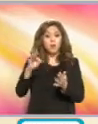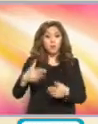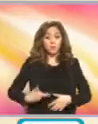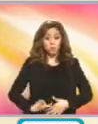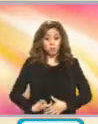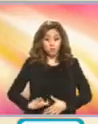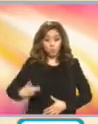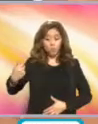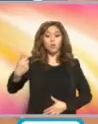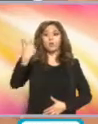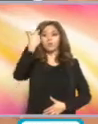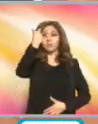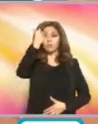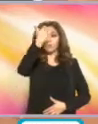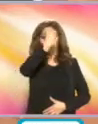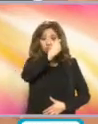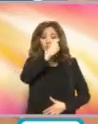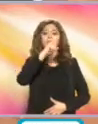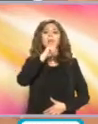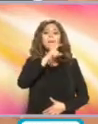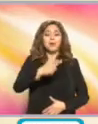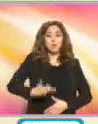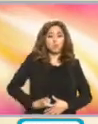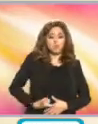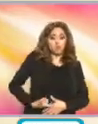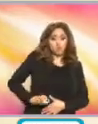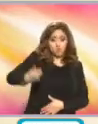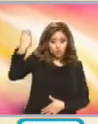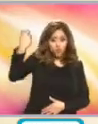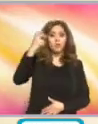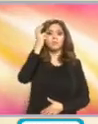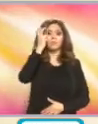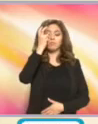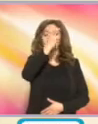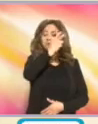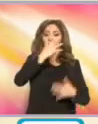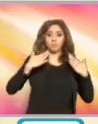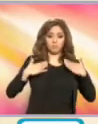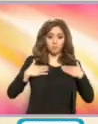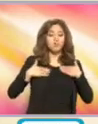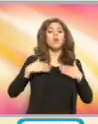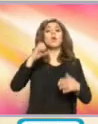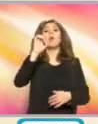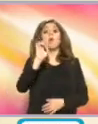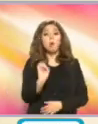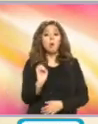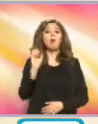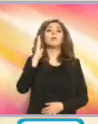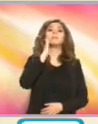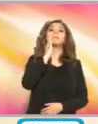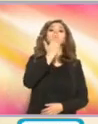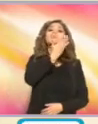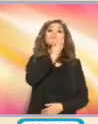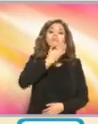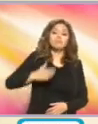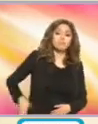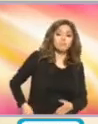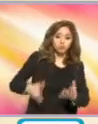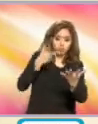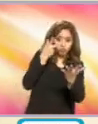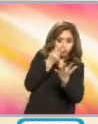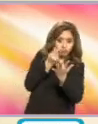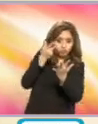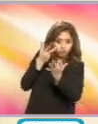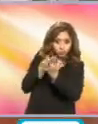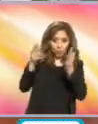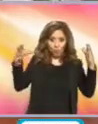el busto, ¿no? Y ahí vamos a necesitar una gran cantidad. Entonces, se puede aprovechar y se hace una lipoescultura y, bueno, tenemos doble